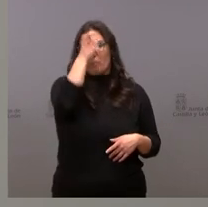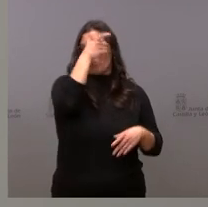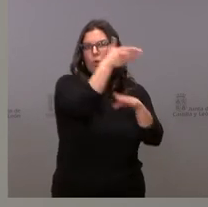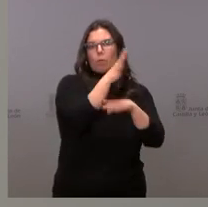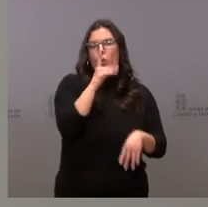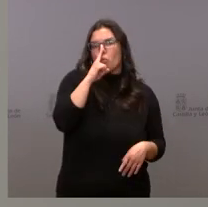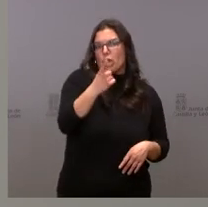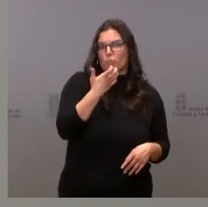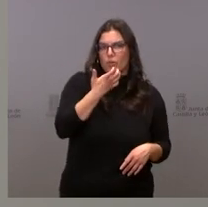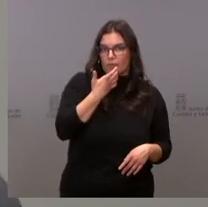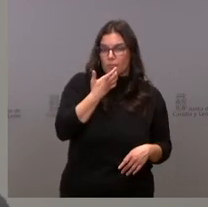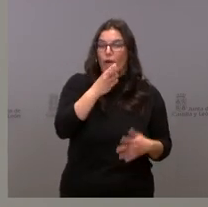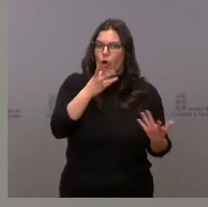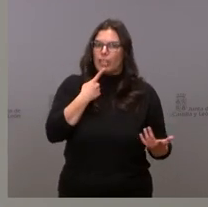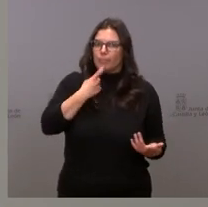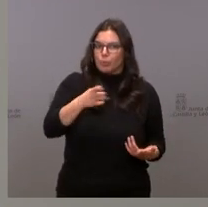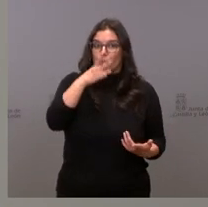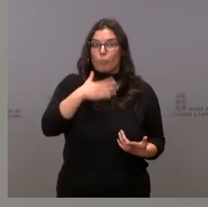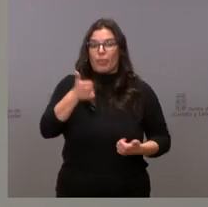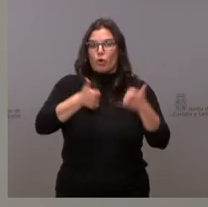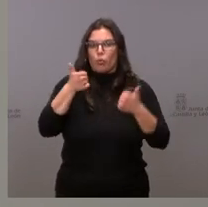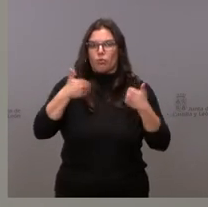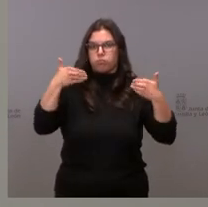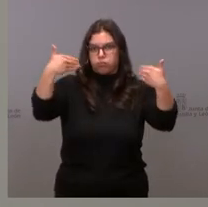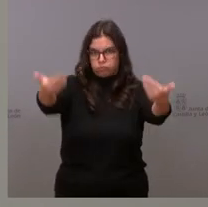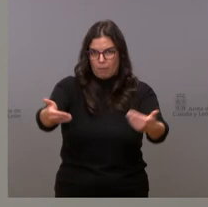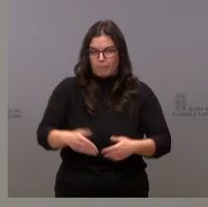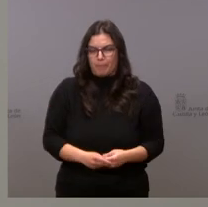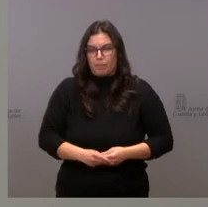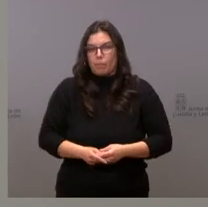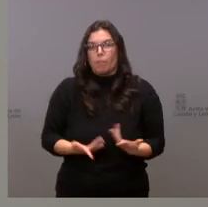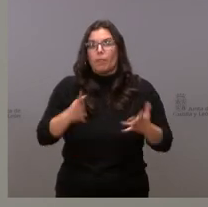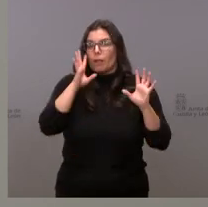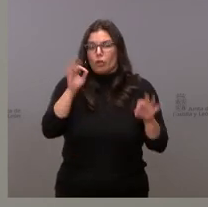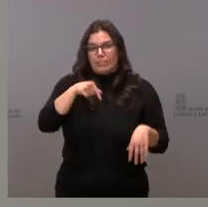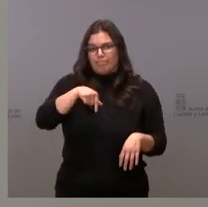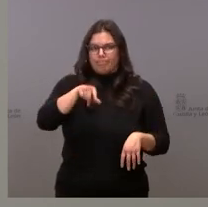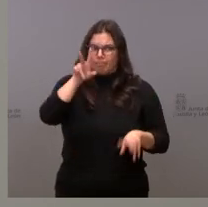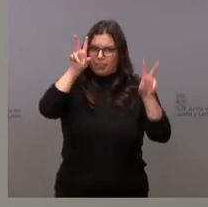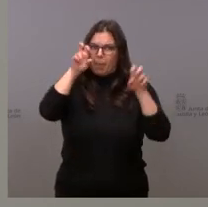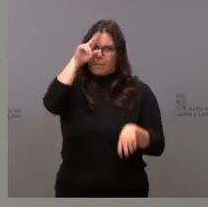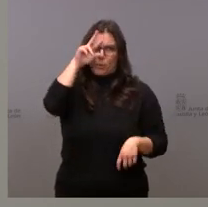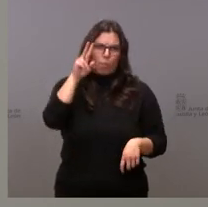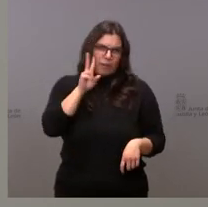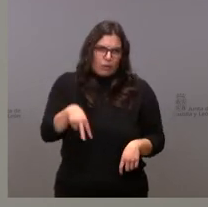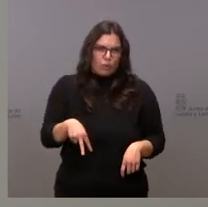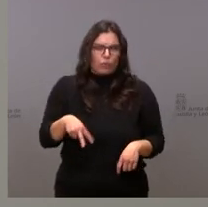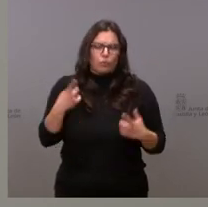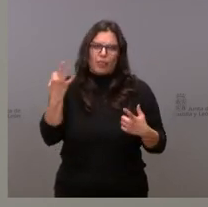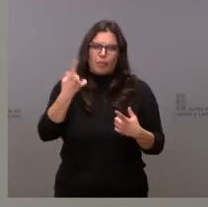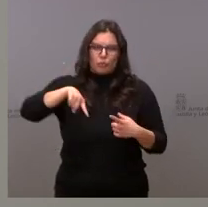como pueden ser cuerpos puestos rurales en algunas zonas pero evidentemente es reconocer que es un tema que nos preocupa y que tenemos que trabajar